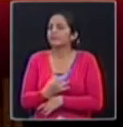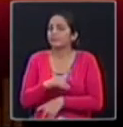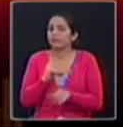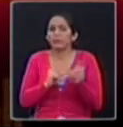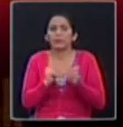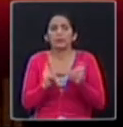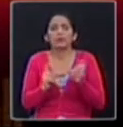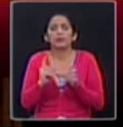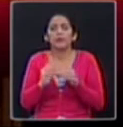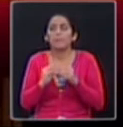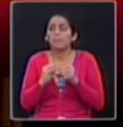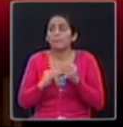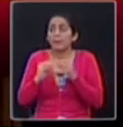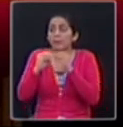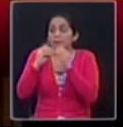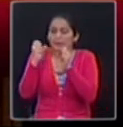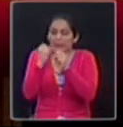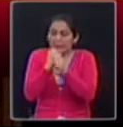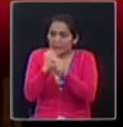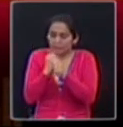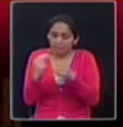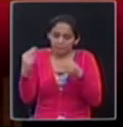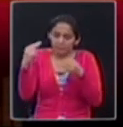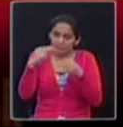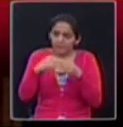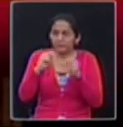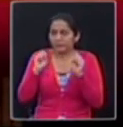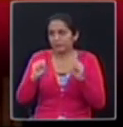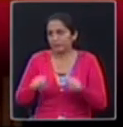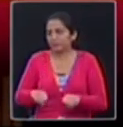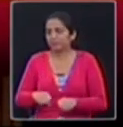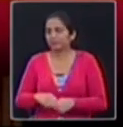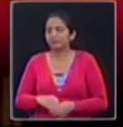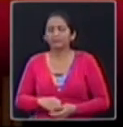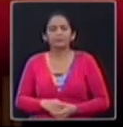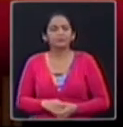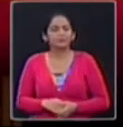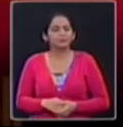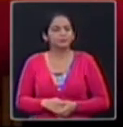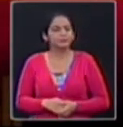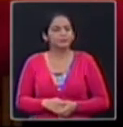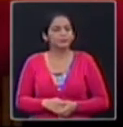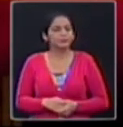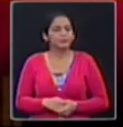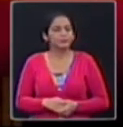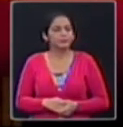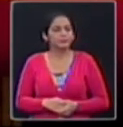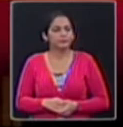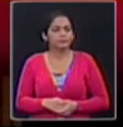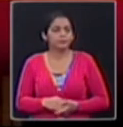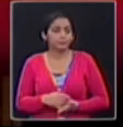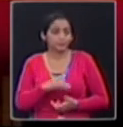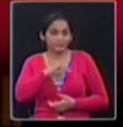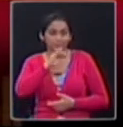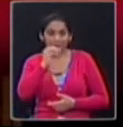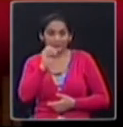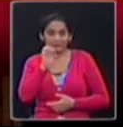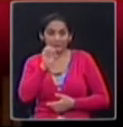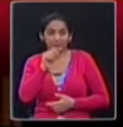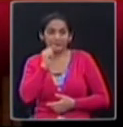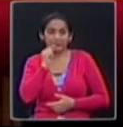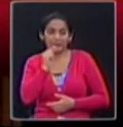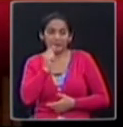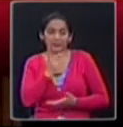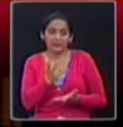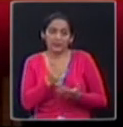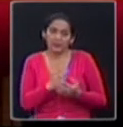acceso al ejercicio de ese derecho, que es el derecho al trabajo. Y para eso, José, usted que acaba de escuchar lo que dice el doctor Moreno, es cuestión no de imponer, sino